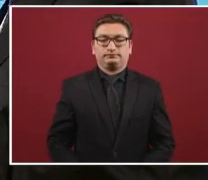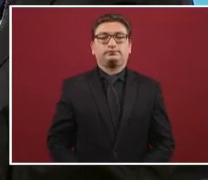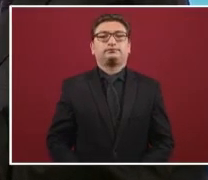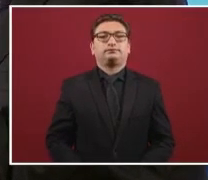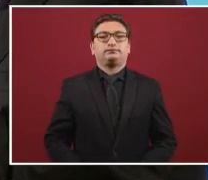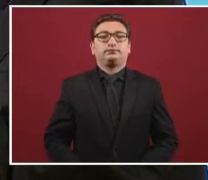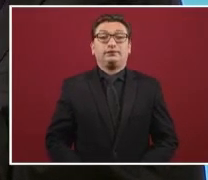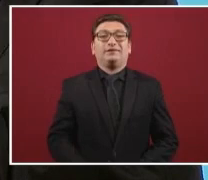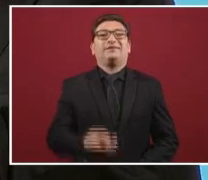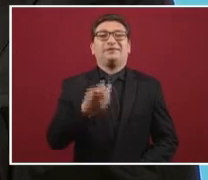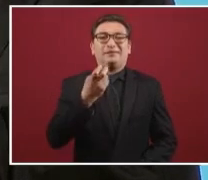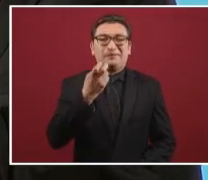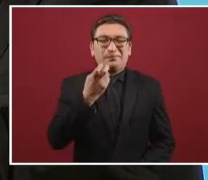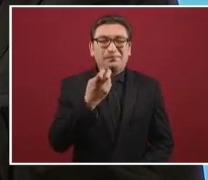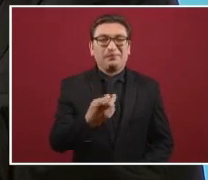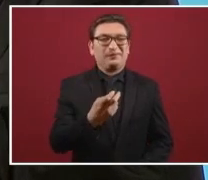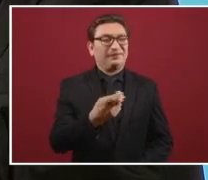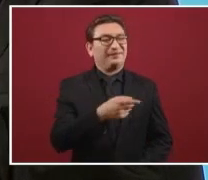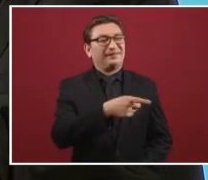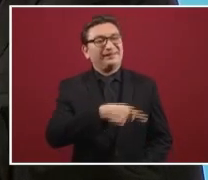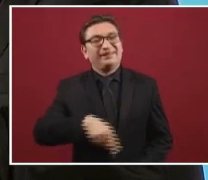están molestos,